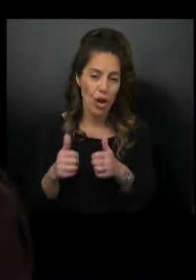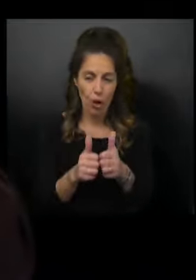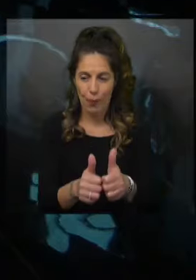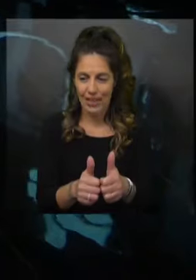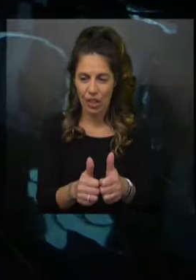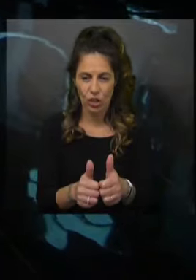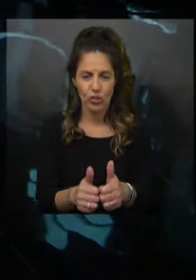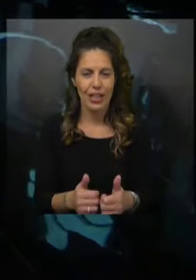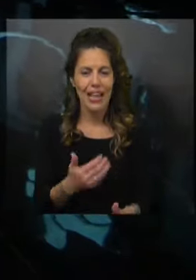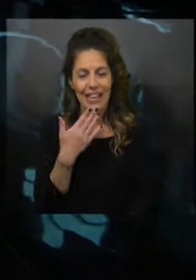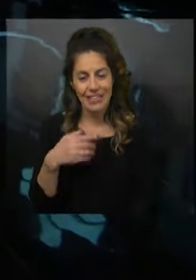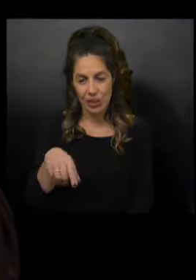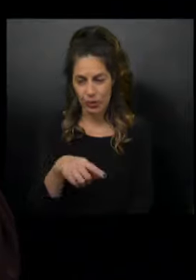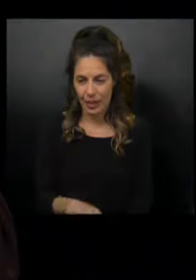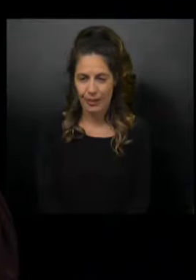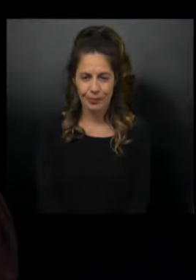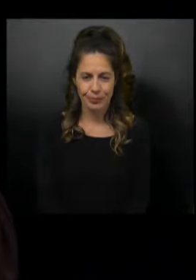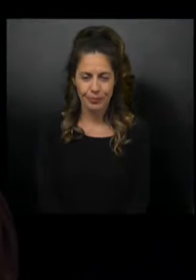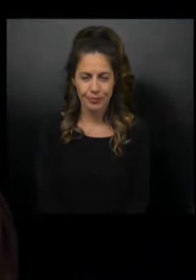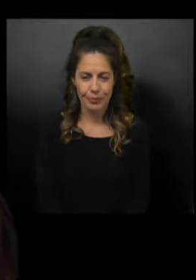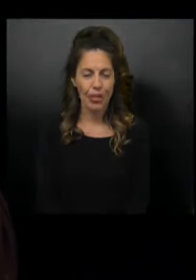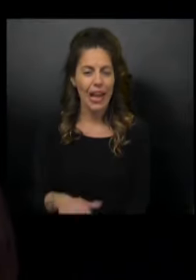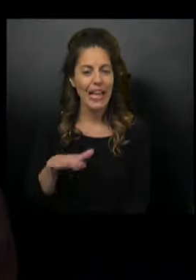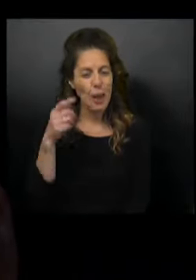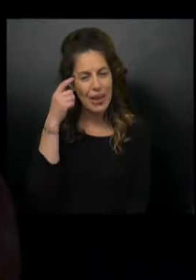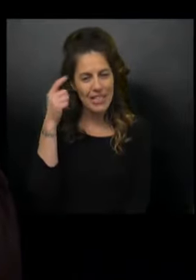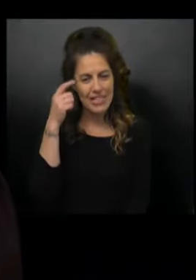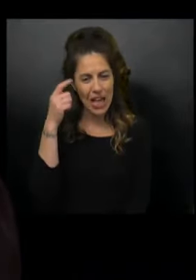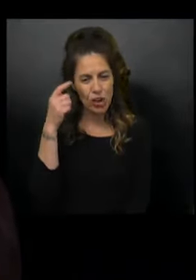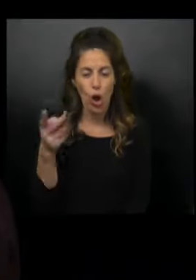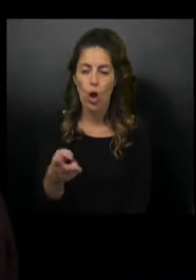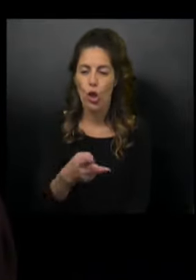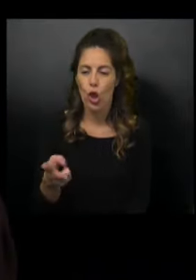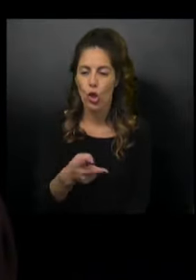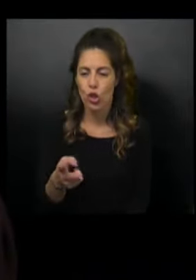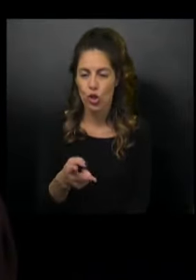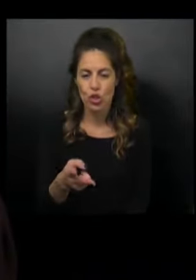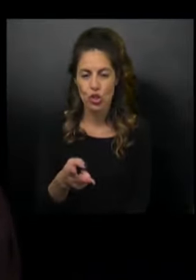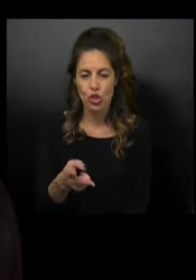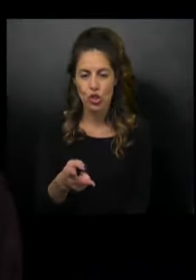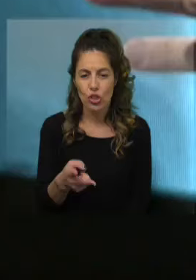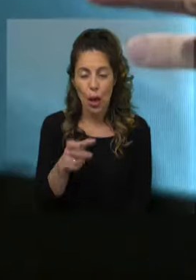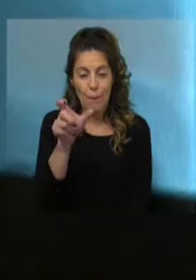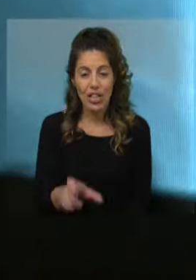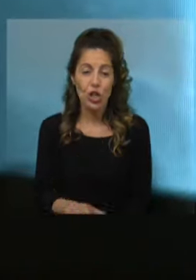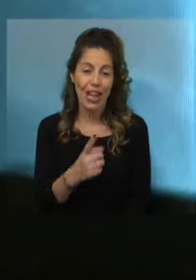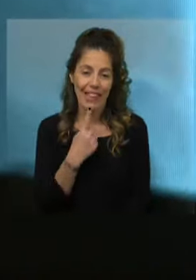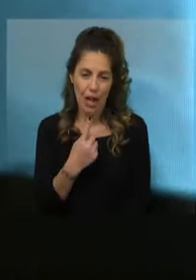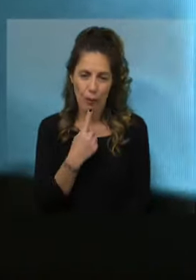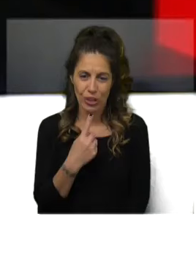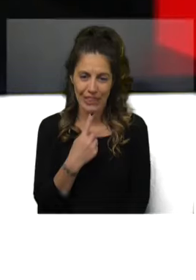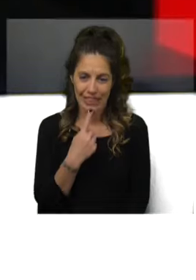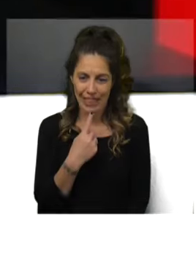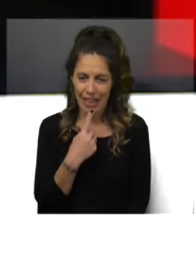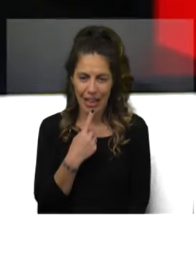un placer Muchas gracias me me quedé pensando digo porque los dos son de alguna manera eh gente de la política no bueno